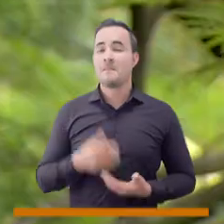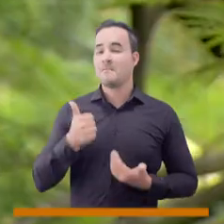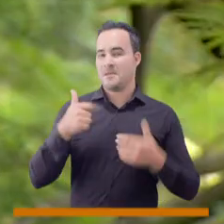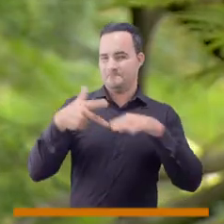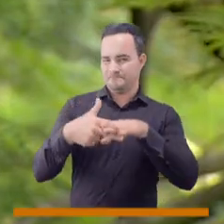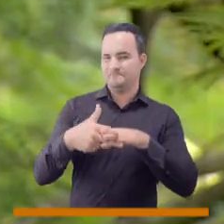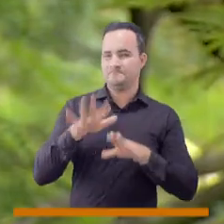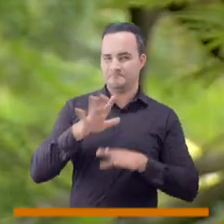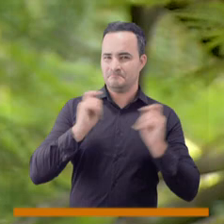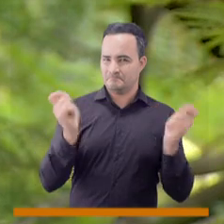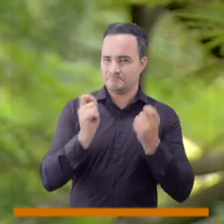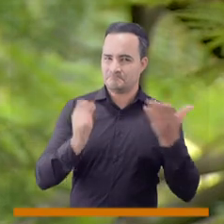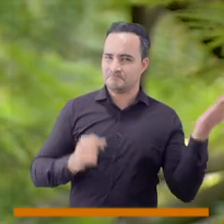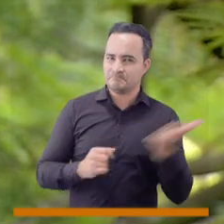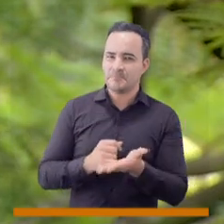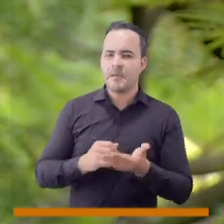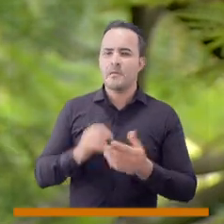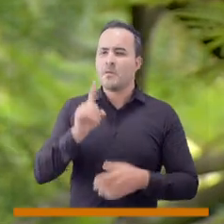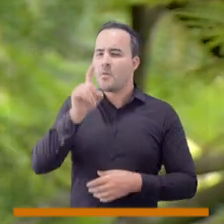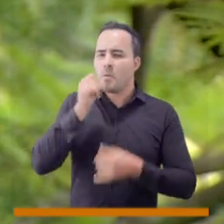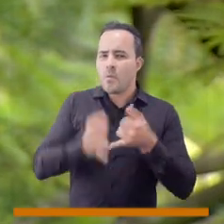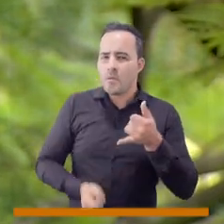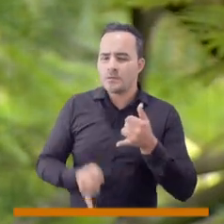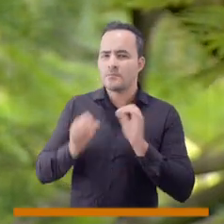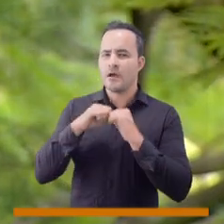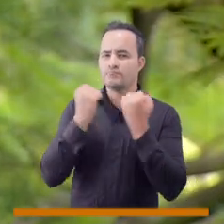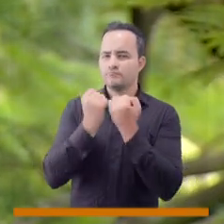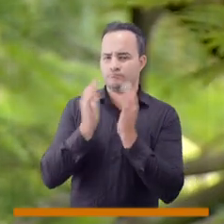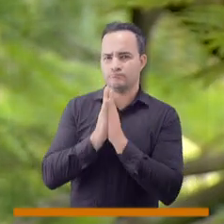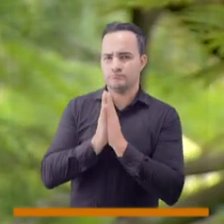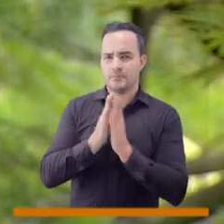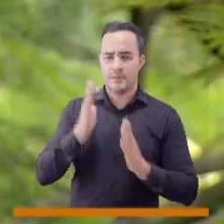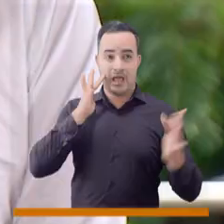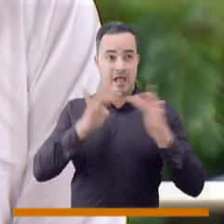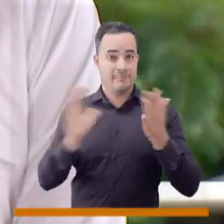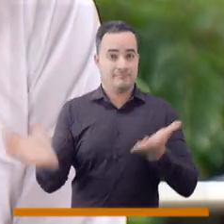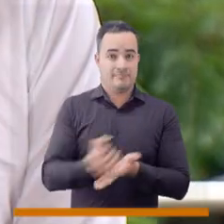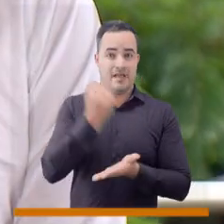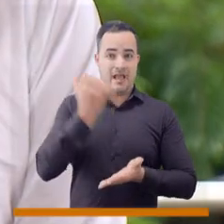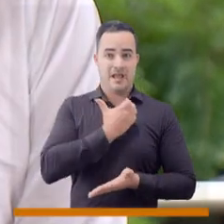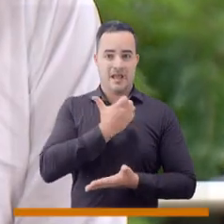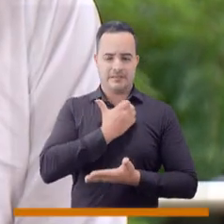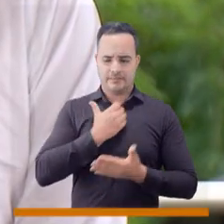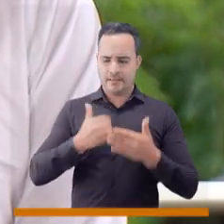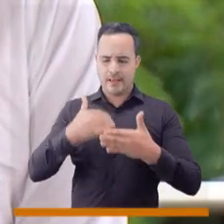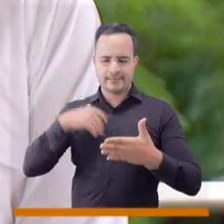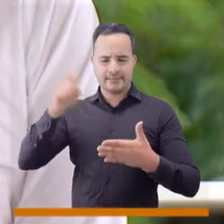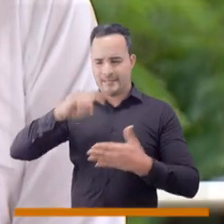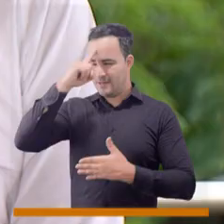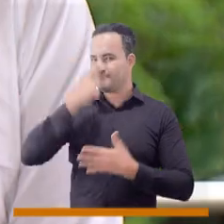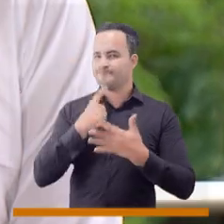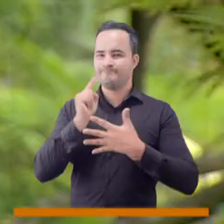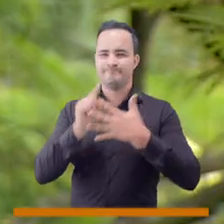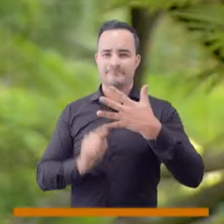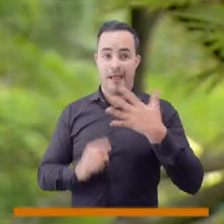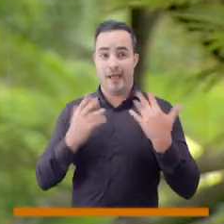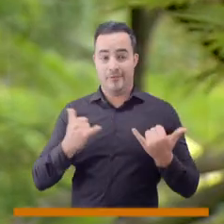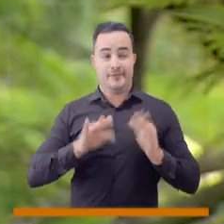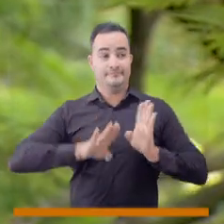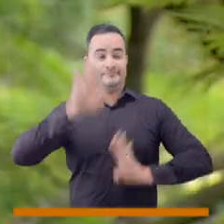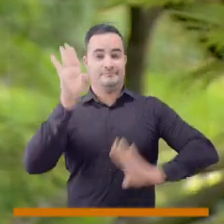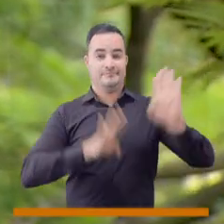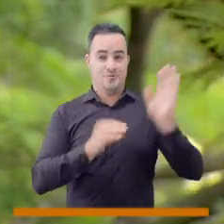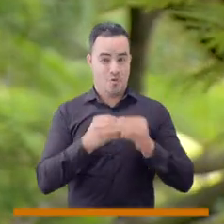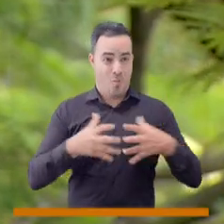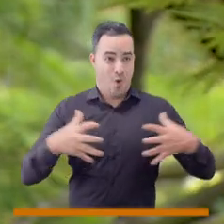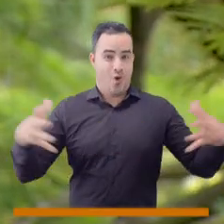realidades. Vamos al corte, pero antes, concejal, ¿cuándo está uno preparado para ser alcalde de Medellín ahora que hay tanto invitado a